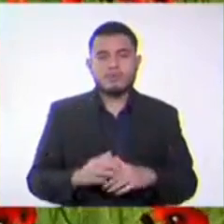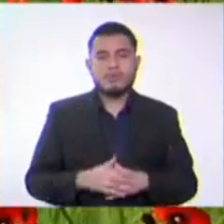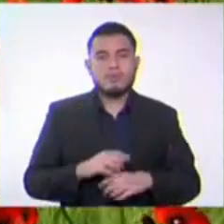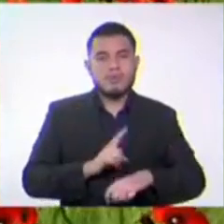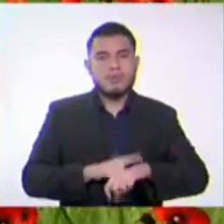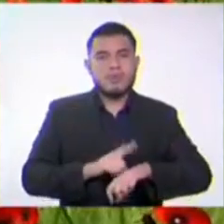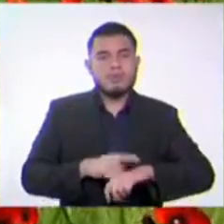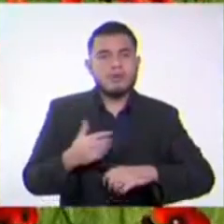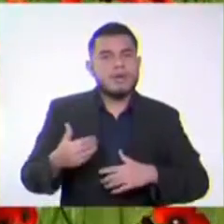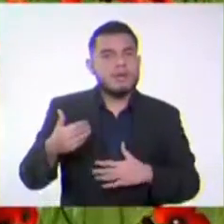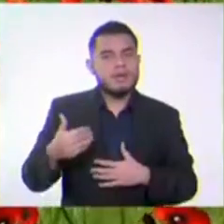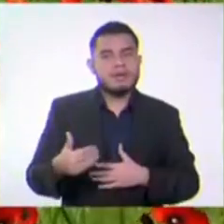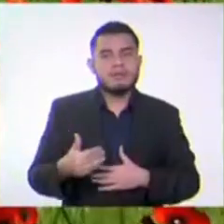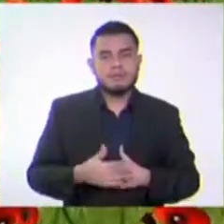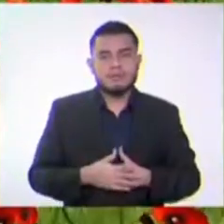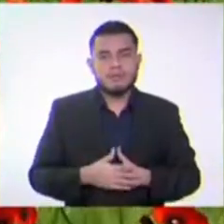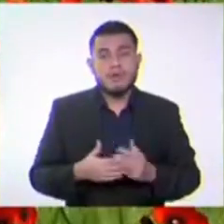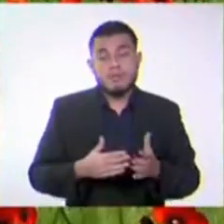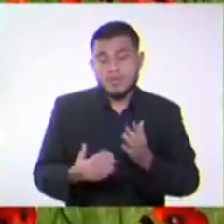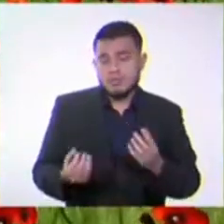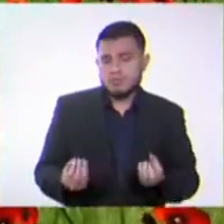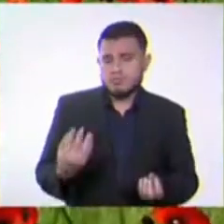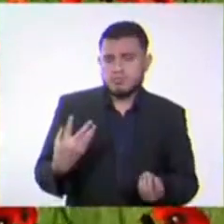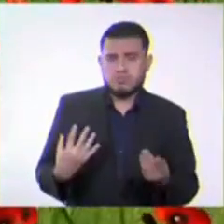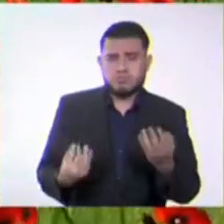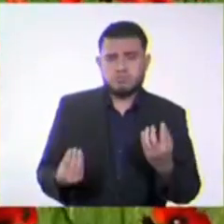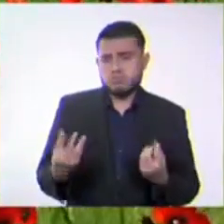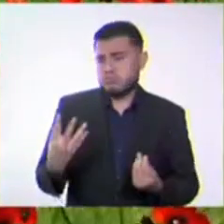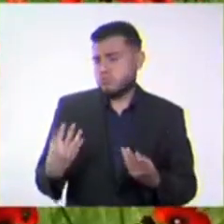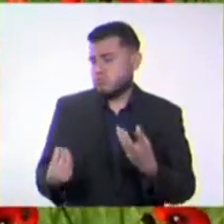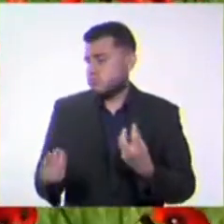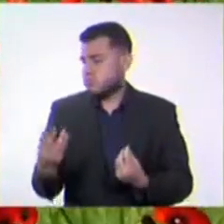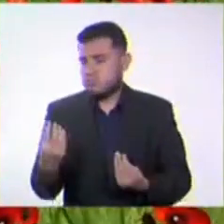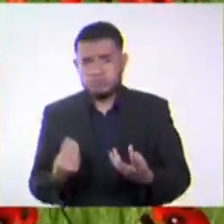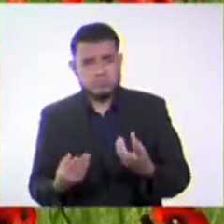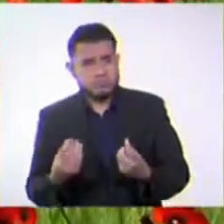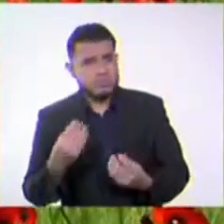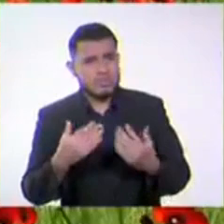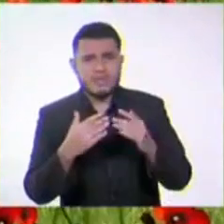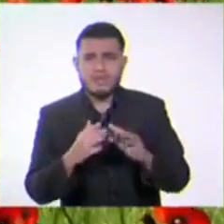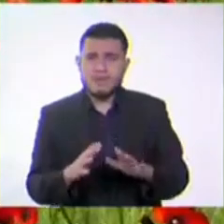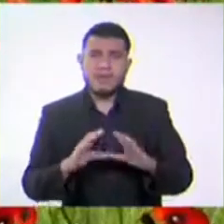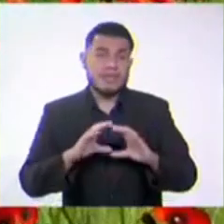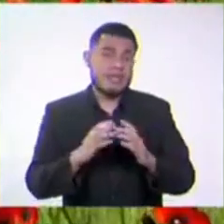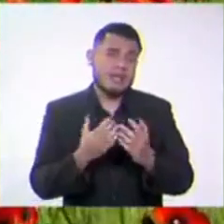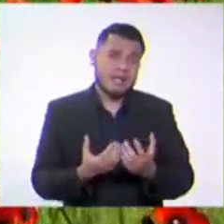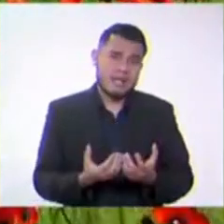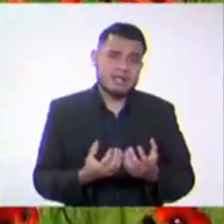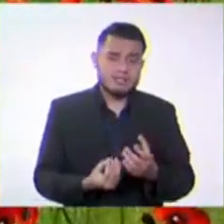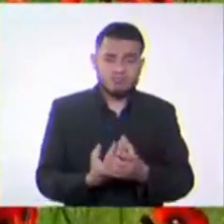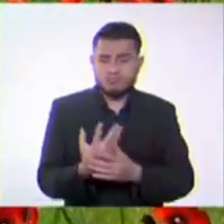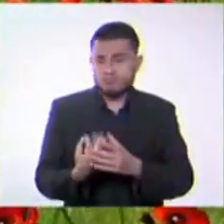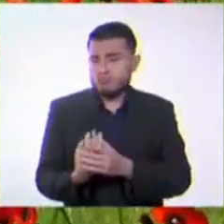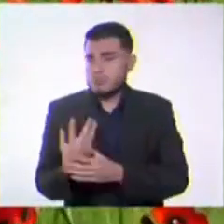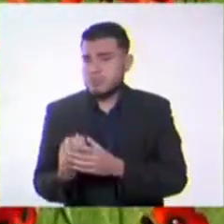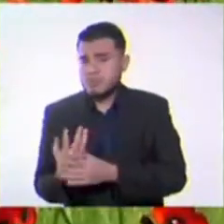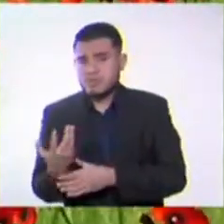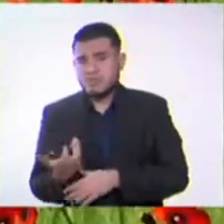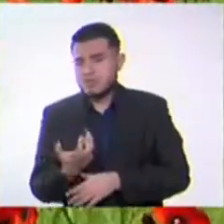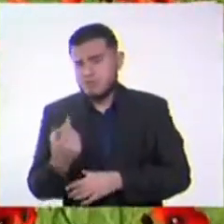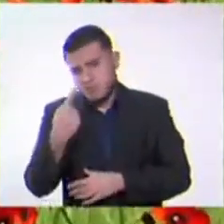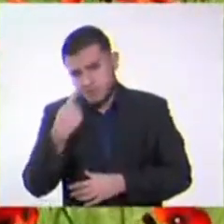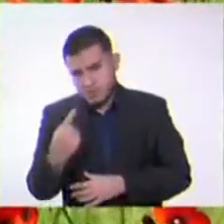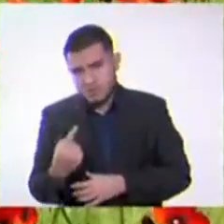en el cual empiezan a florecer diferentes especies y ahí es donde tenemos muchas de las